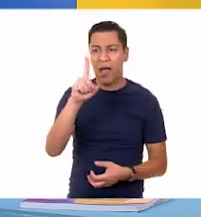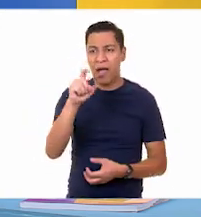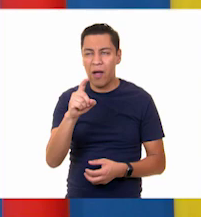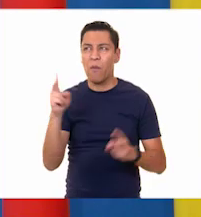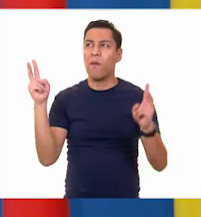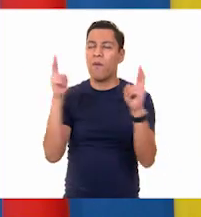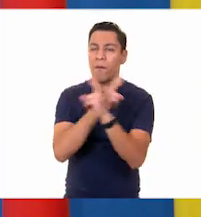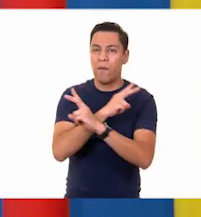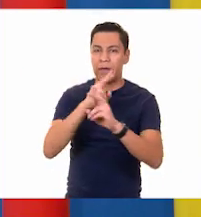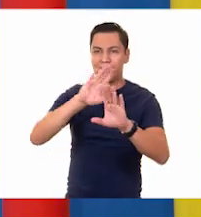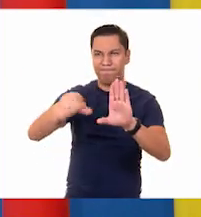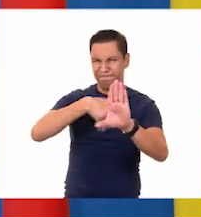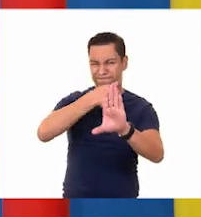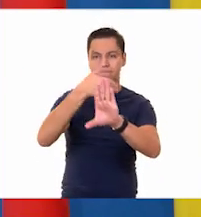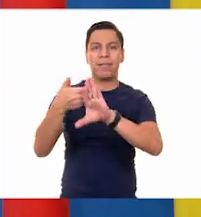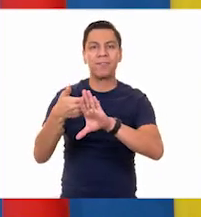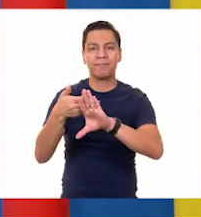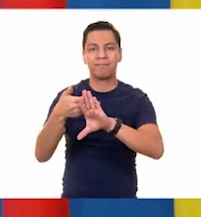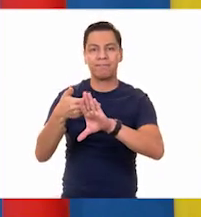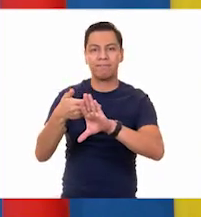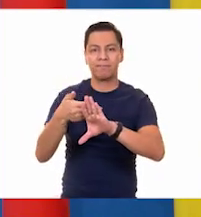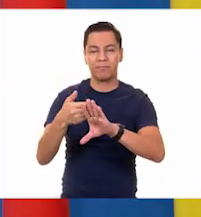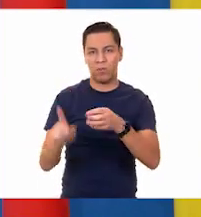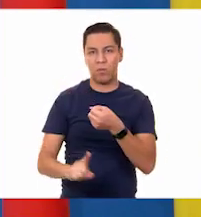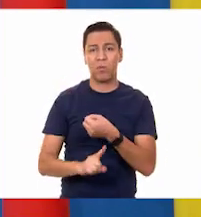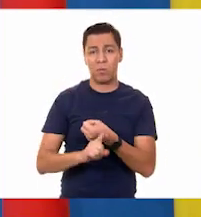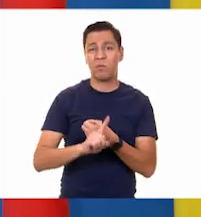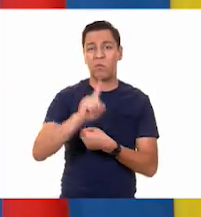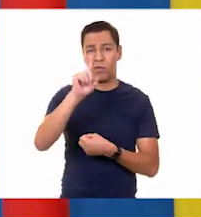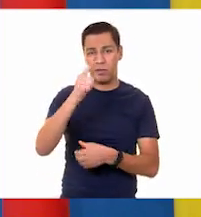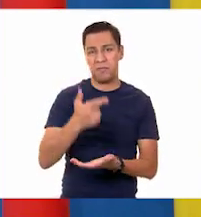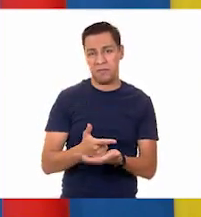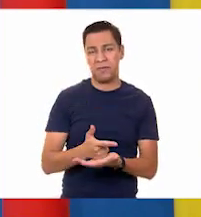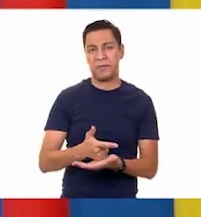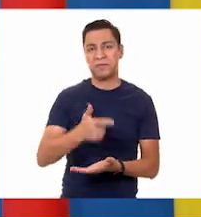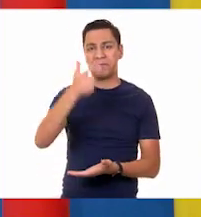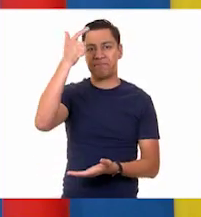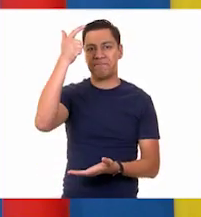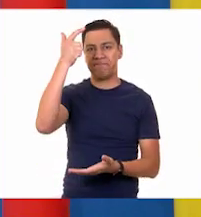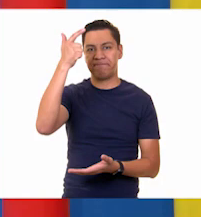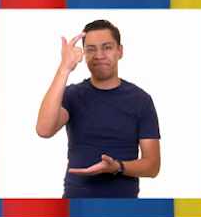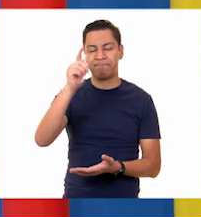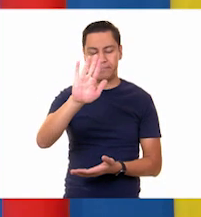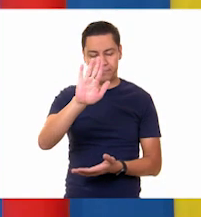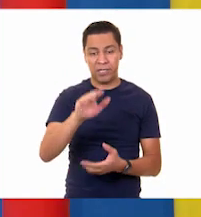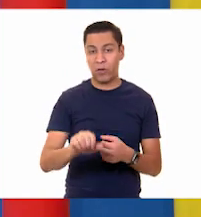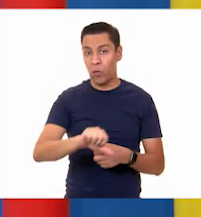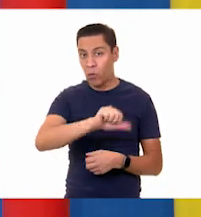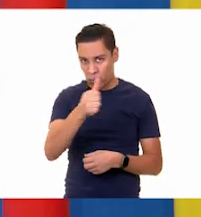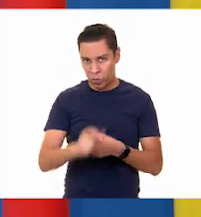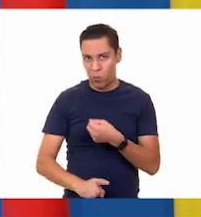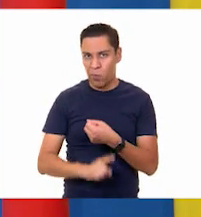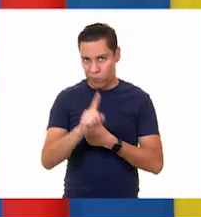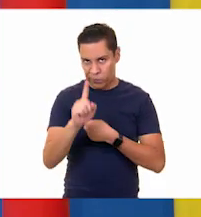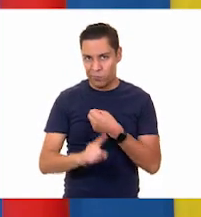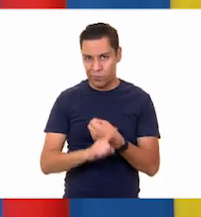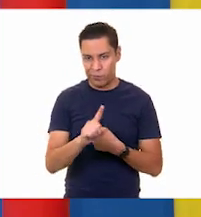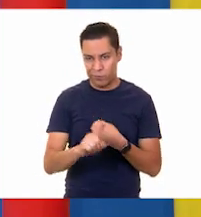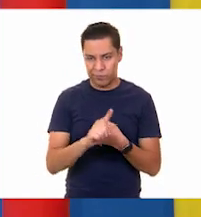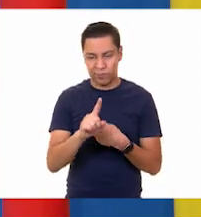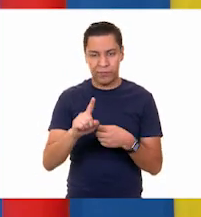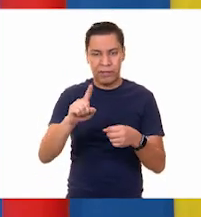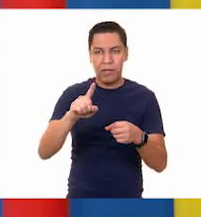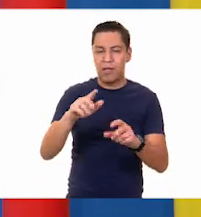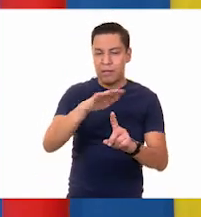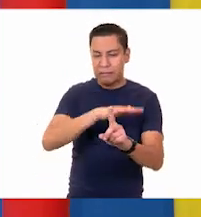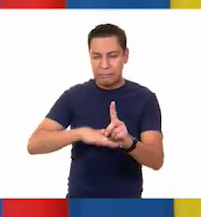aire. Además, a estos problemas de contaminación que mencionas, se agregan otros, como la presión sobre los recursos naturales